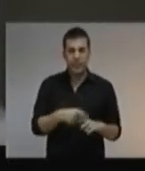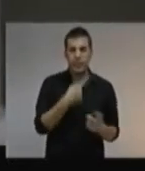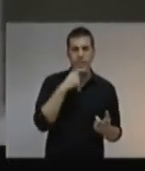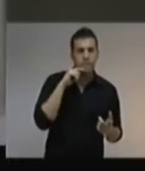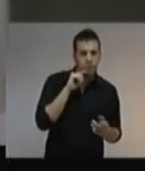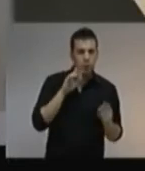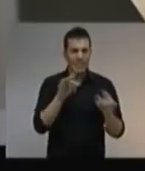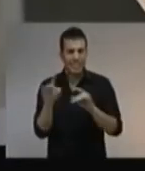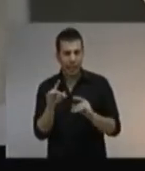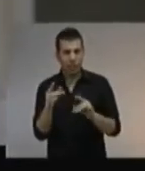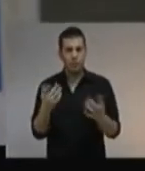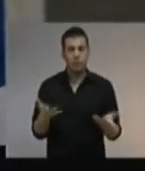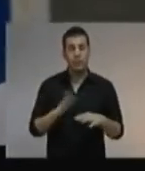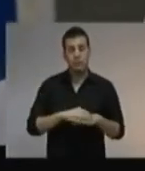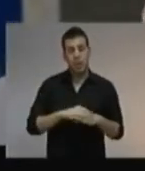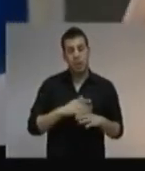y la verdad que para